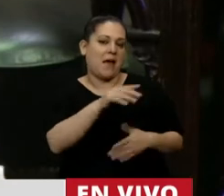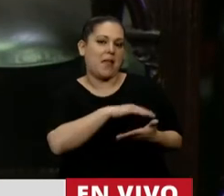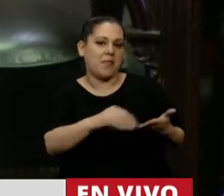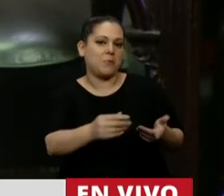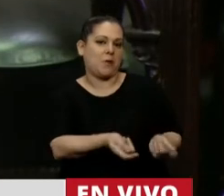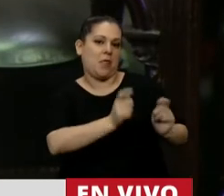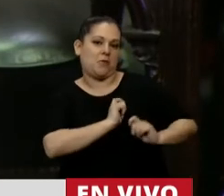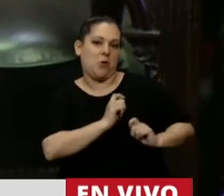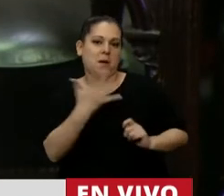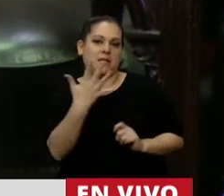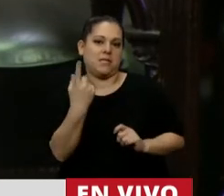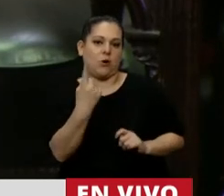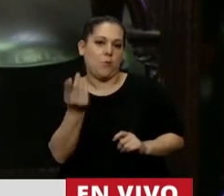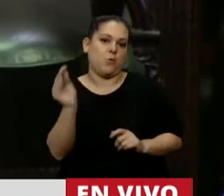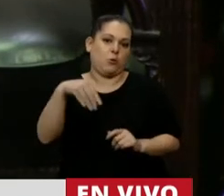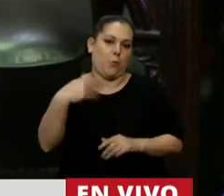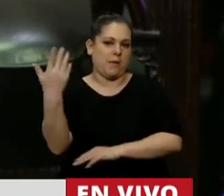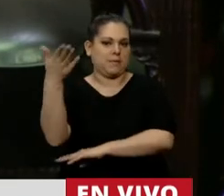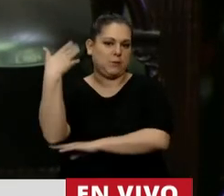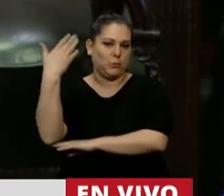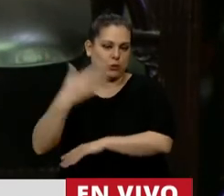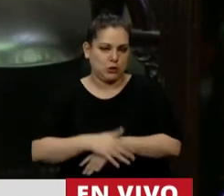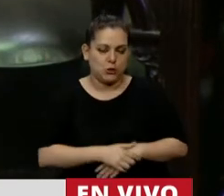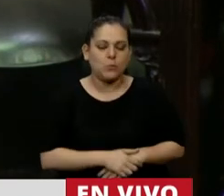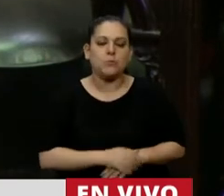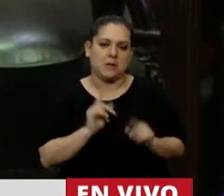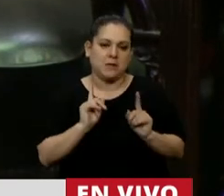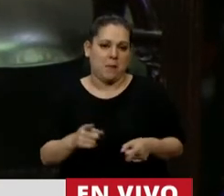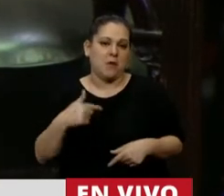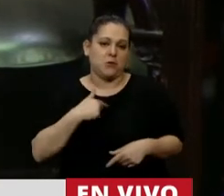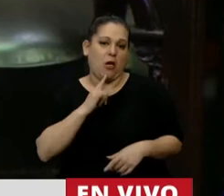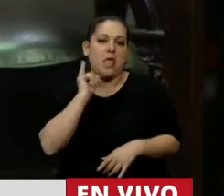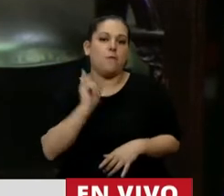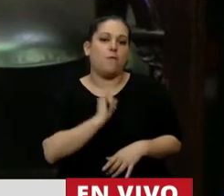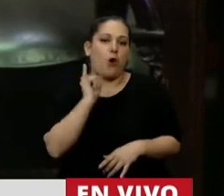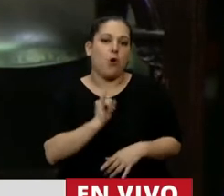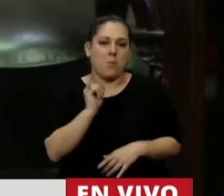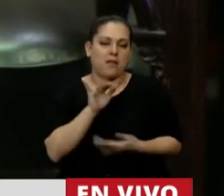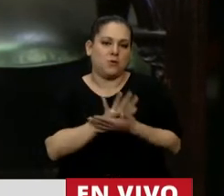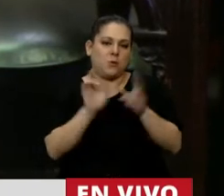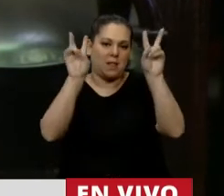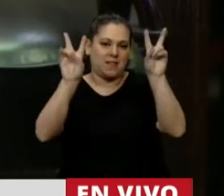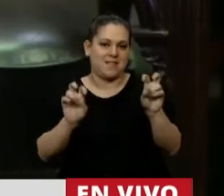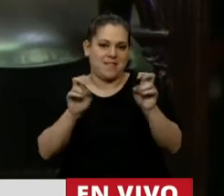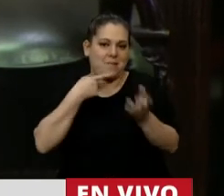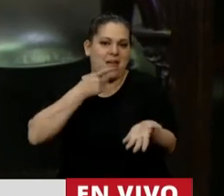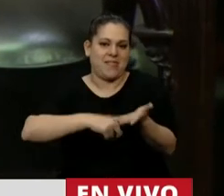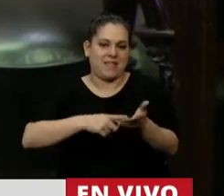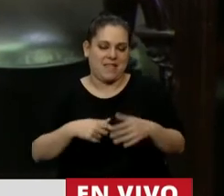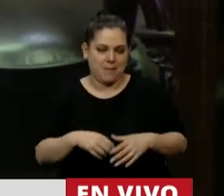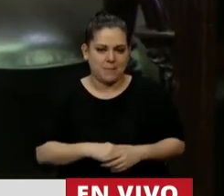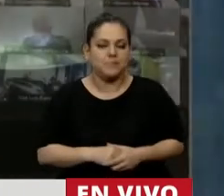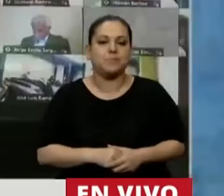más en mi exposición, también como miembro informante del dictamen de